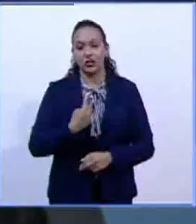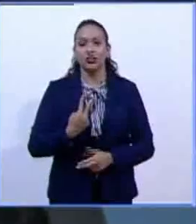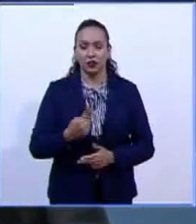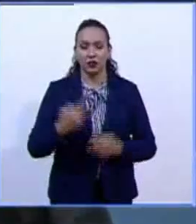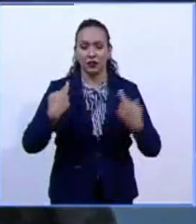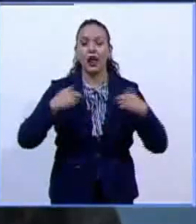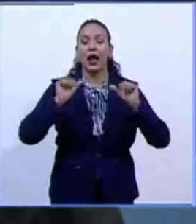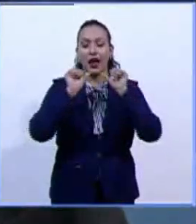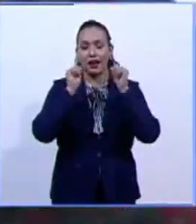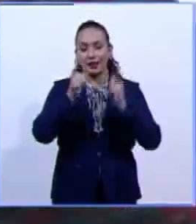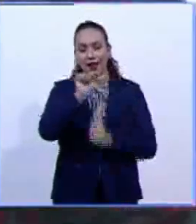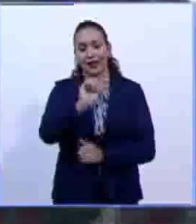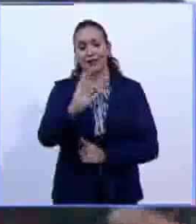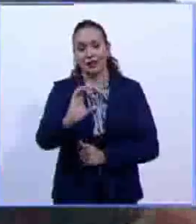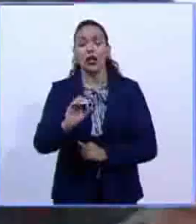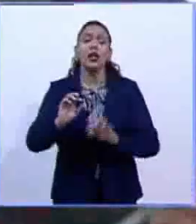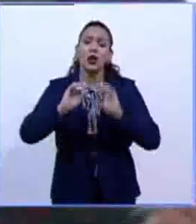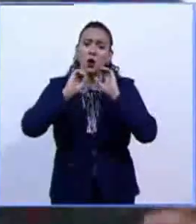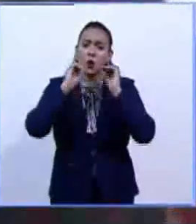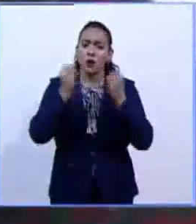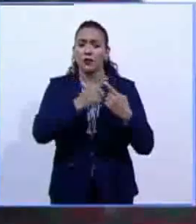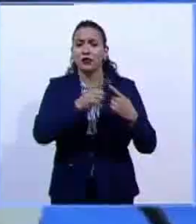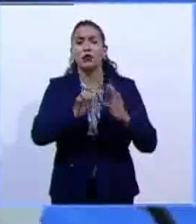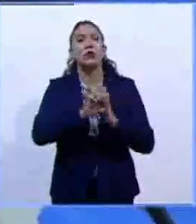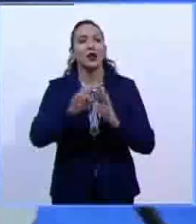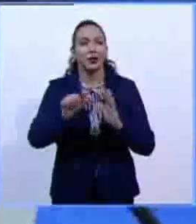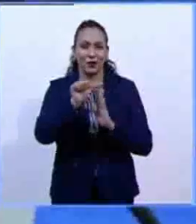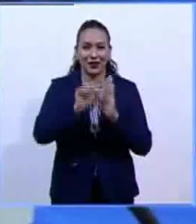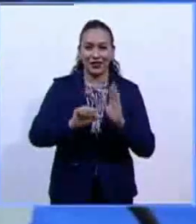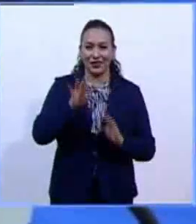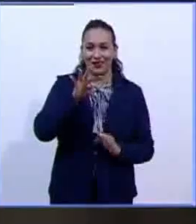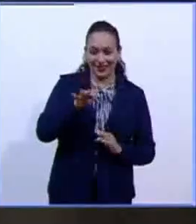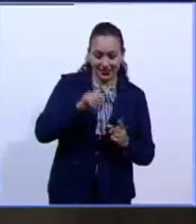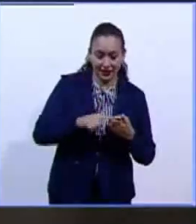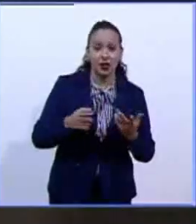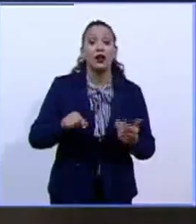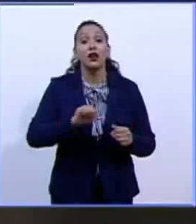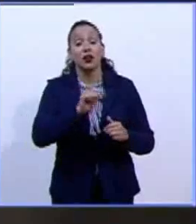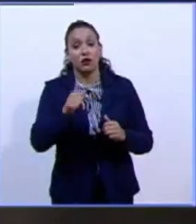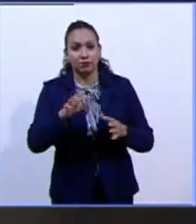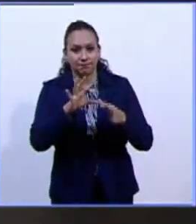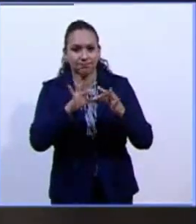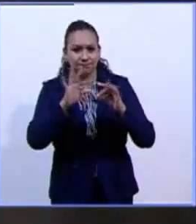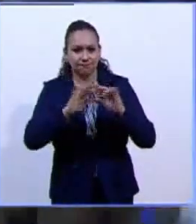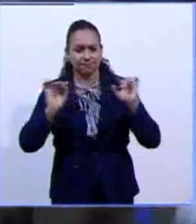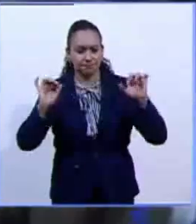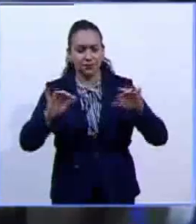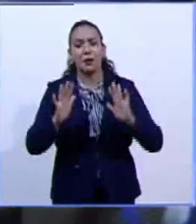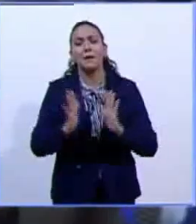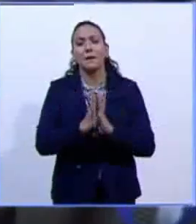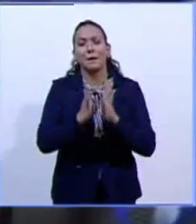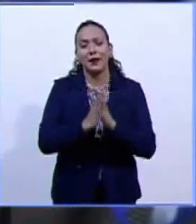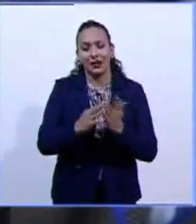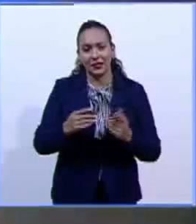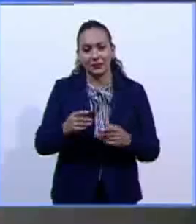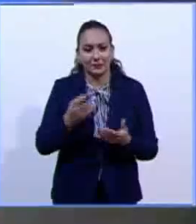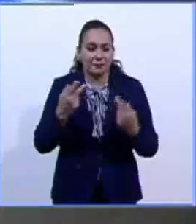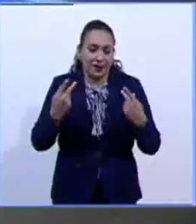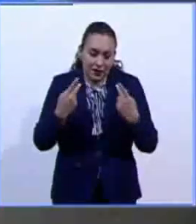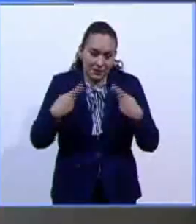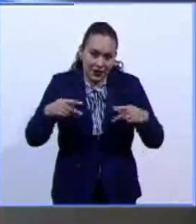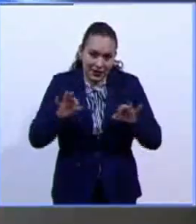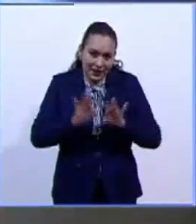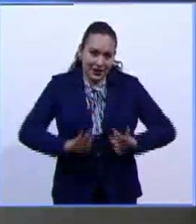mexicano. Distintas organizaciones como Artículo 19 y Fundar hablarán sobre la situación del derecho de acceso a la información y sobre